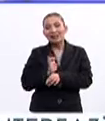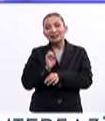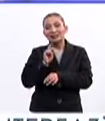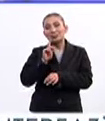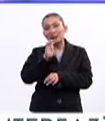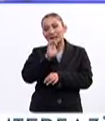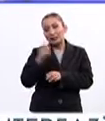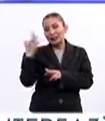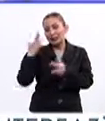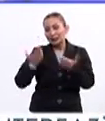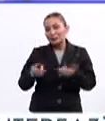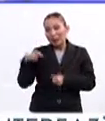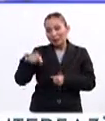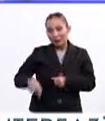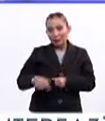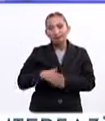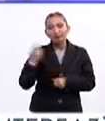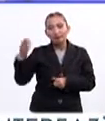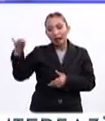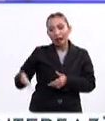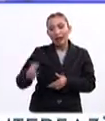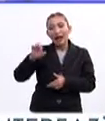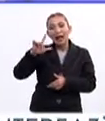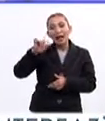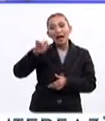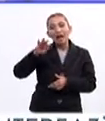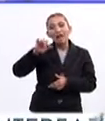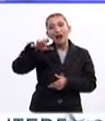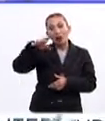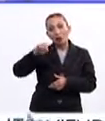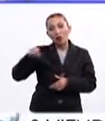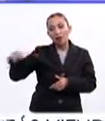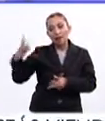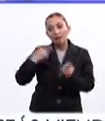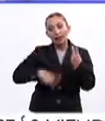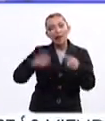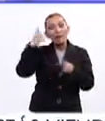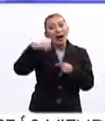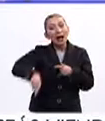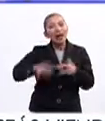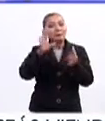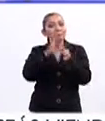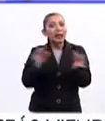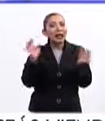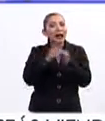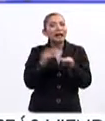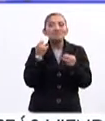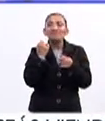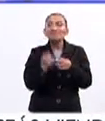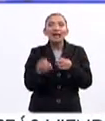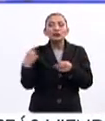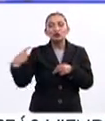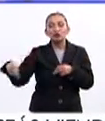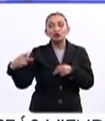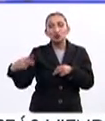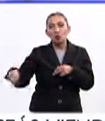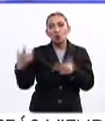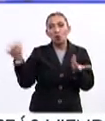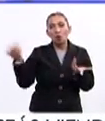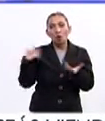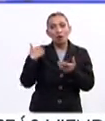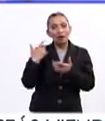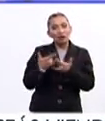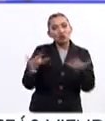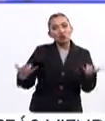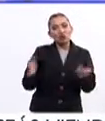tenemos el gusto de recibirla en el estudio. Ella es Elena Franco y pues está aquí para compartirnos los detalles sobre esta hazaña